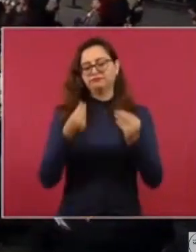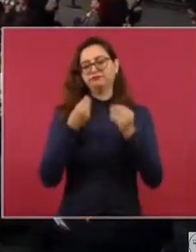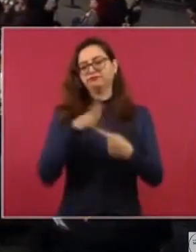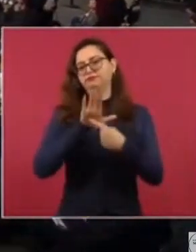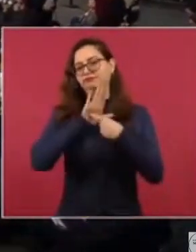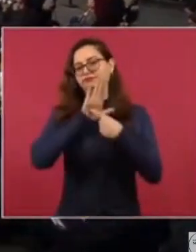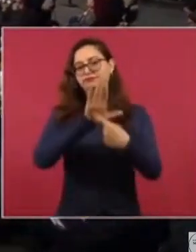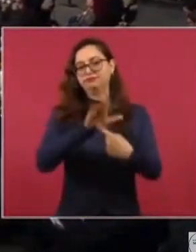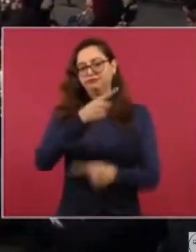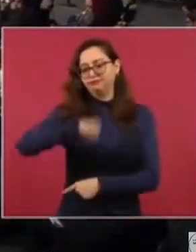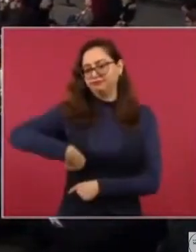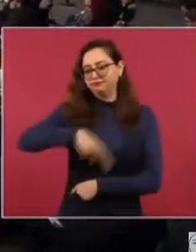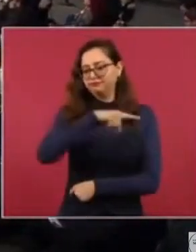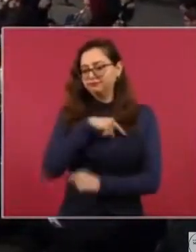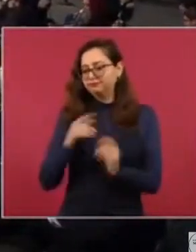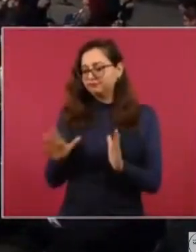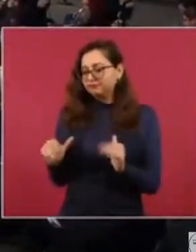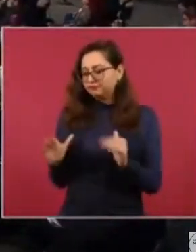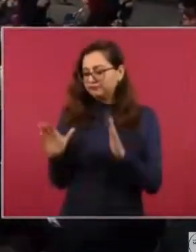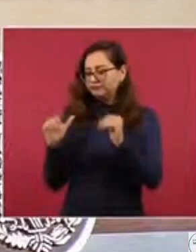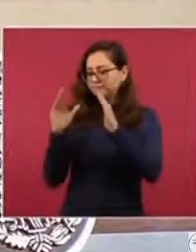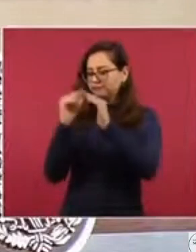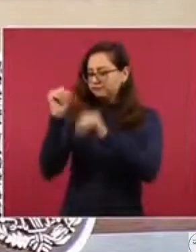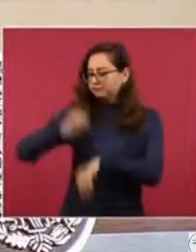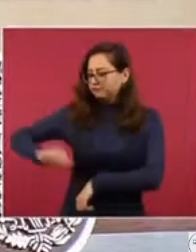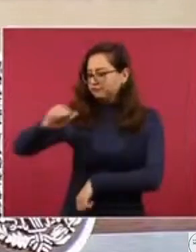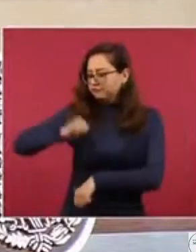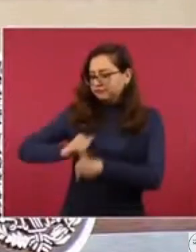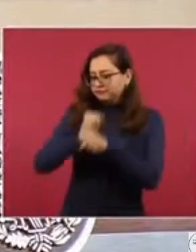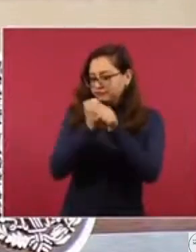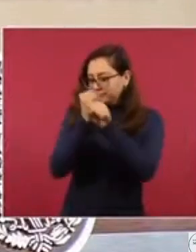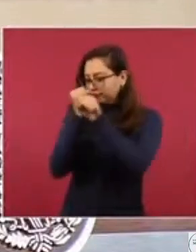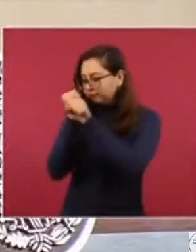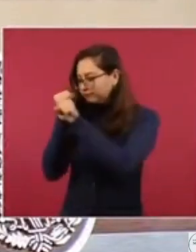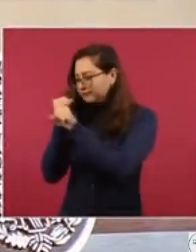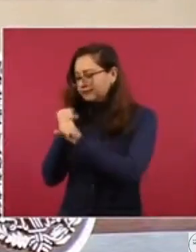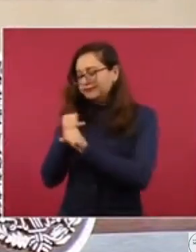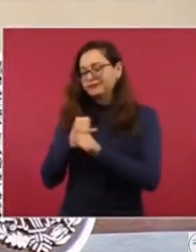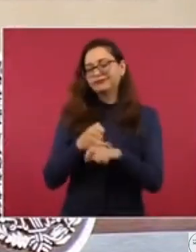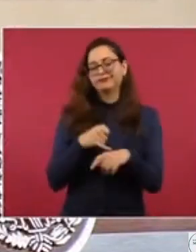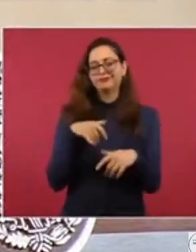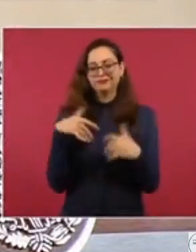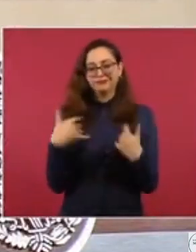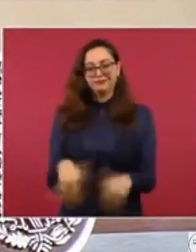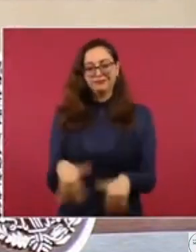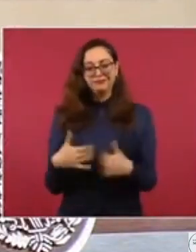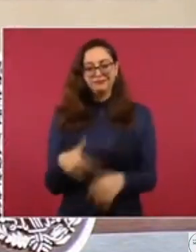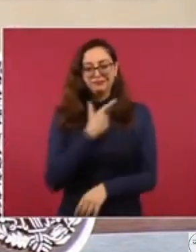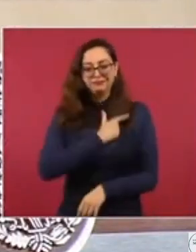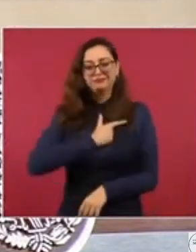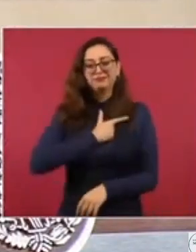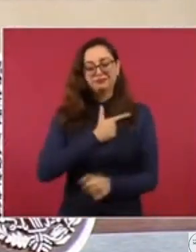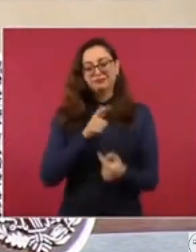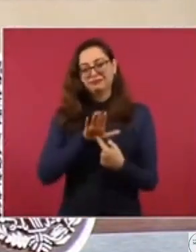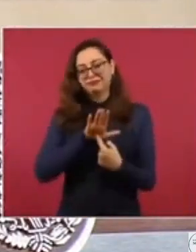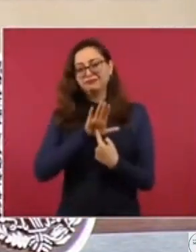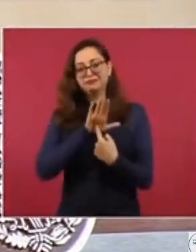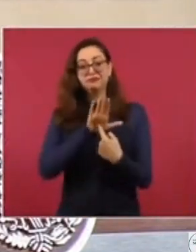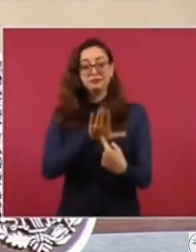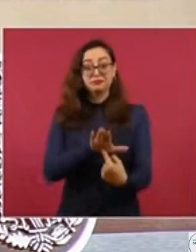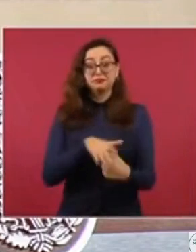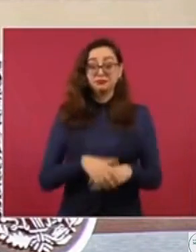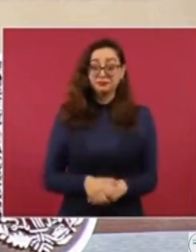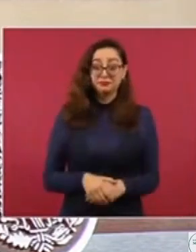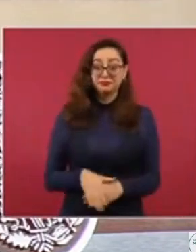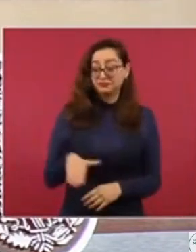relacionado con el Tren Maya después del video y la presentación que hizo el